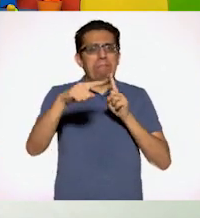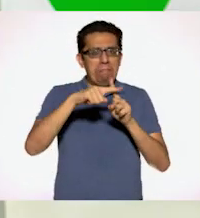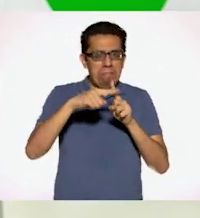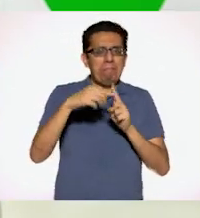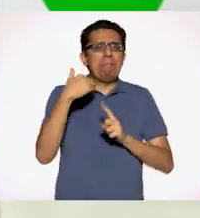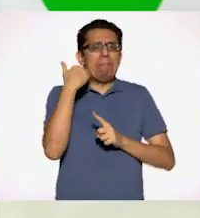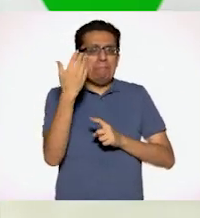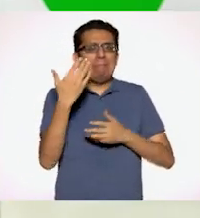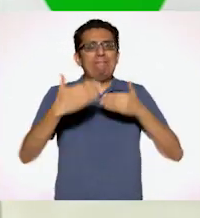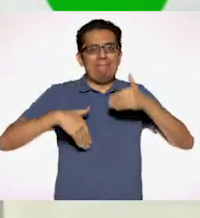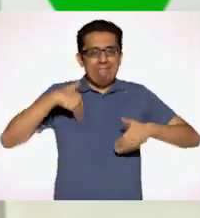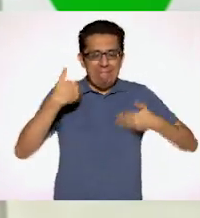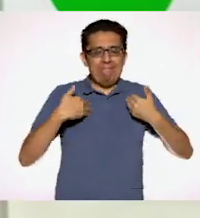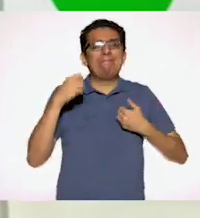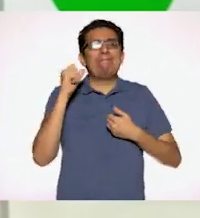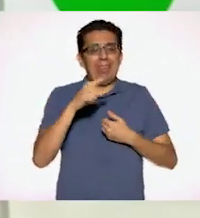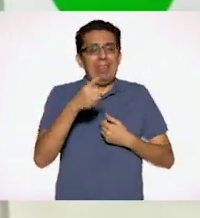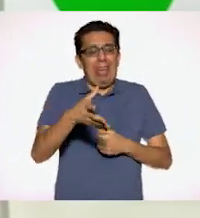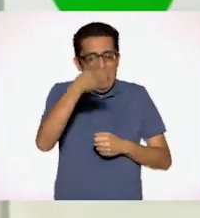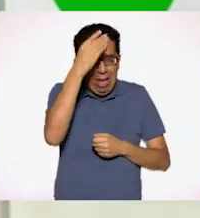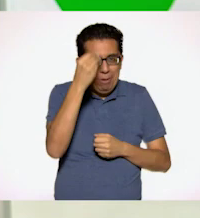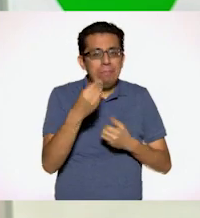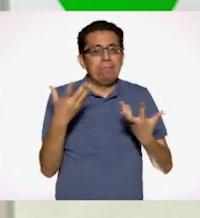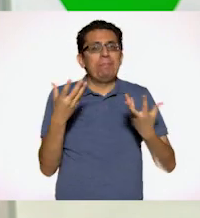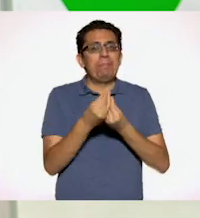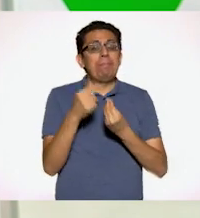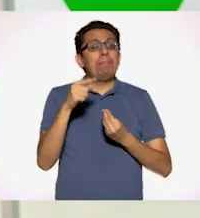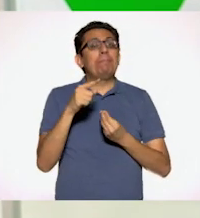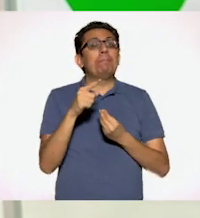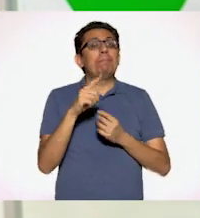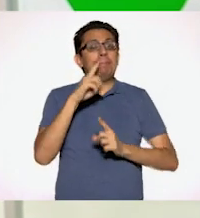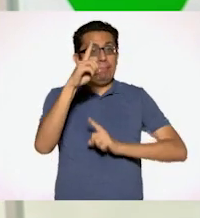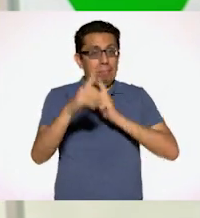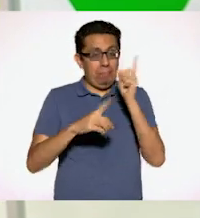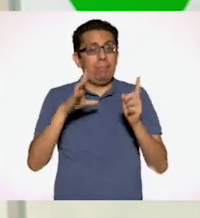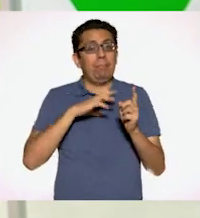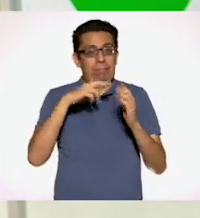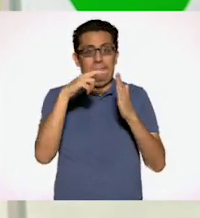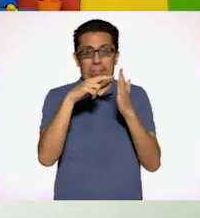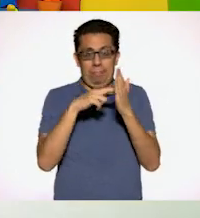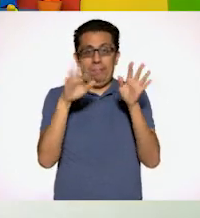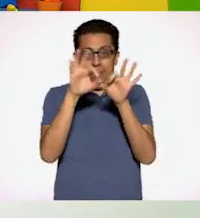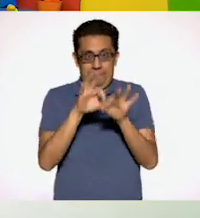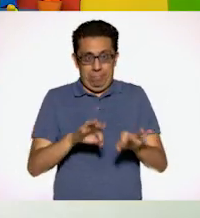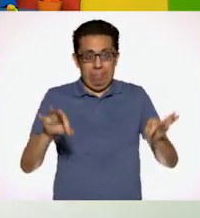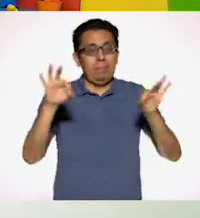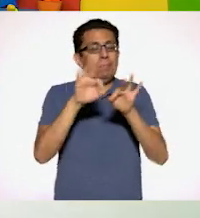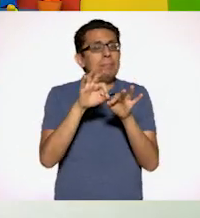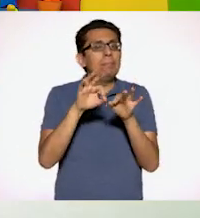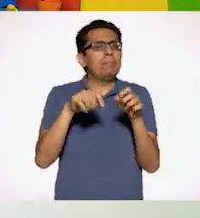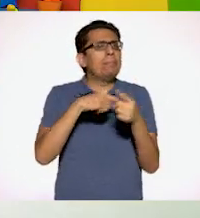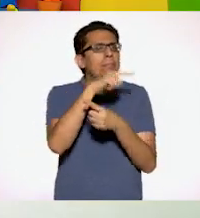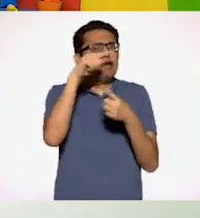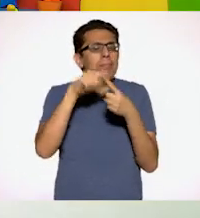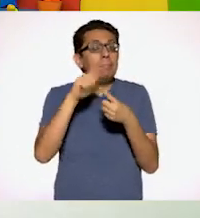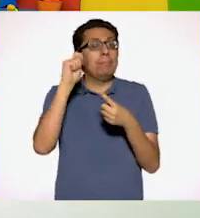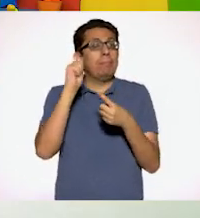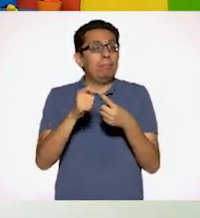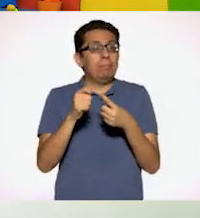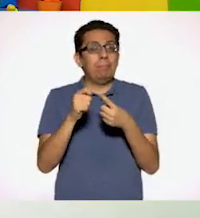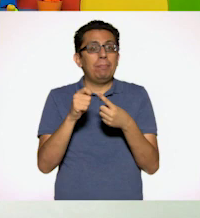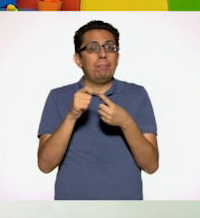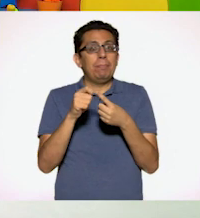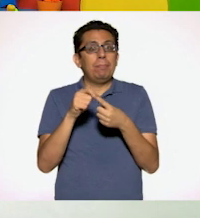aprendemos. ¡Sí! En educación física tenemos algunas reglas básicas. La primera es revisar